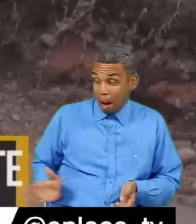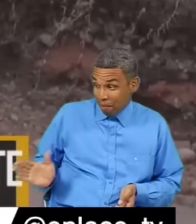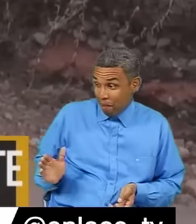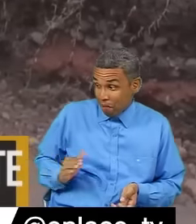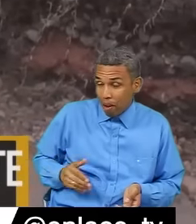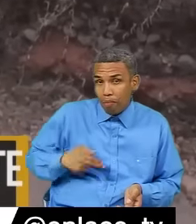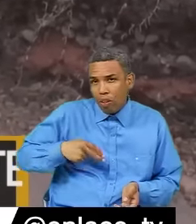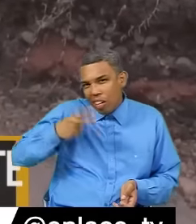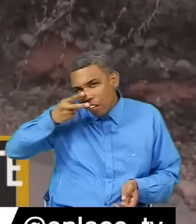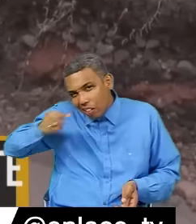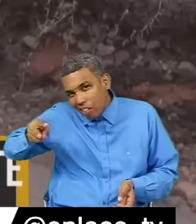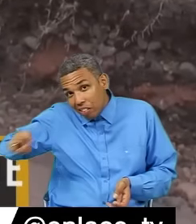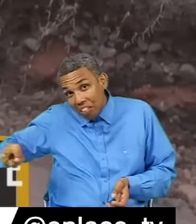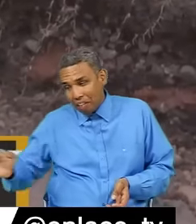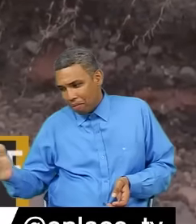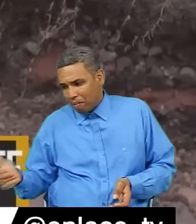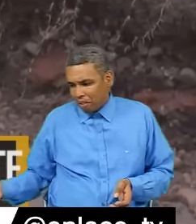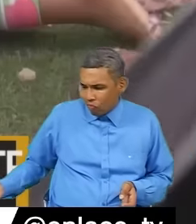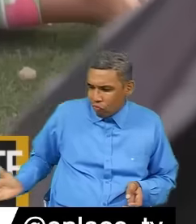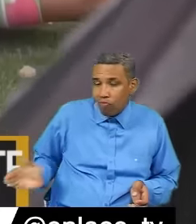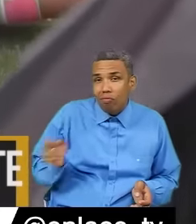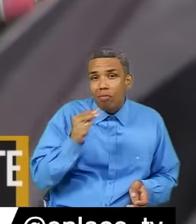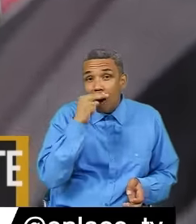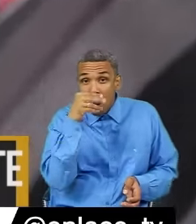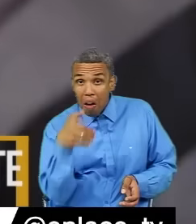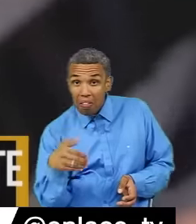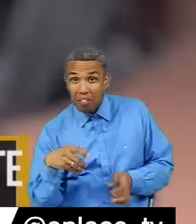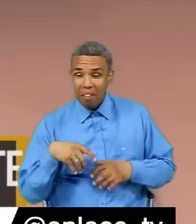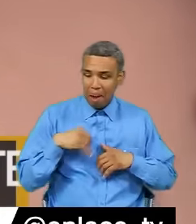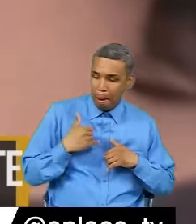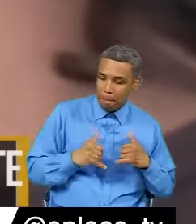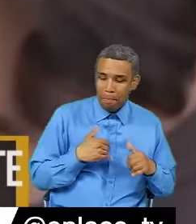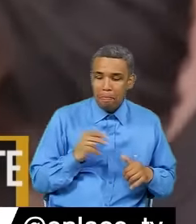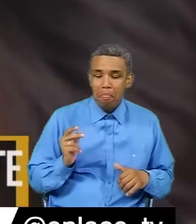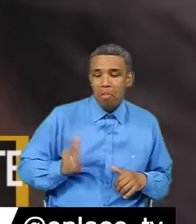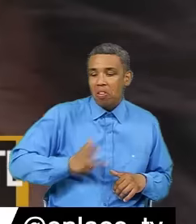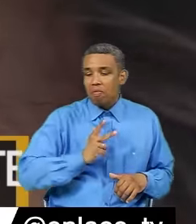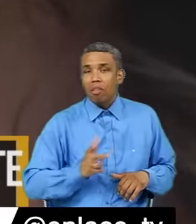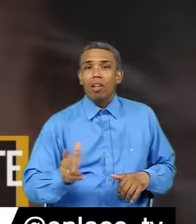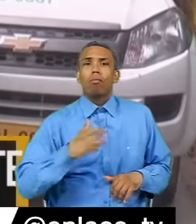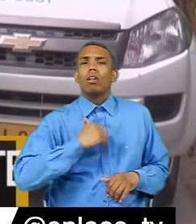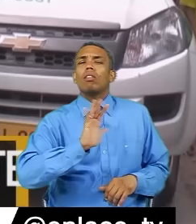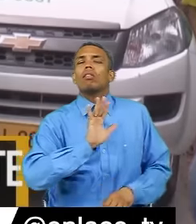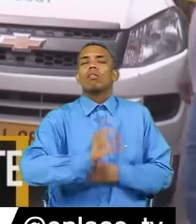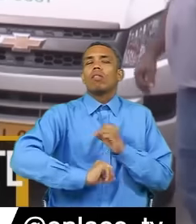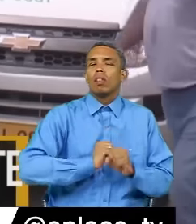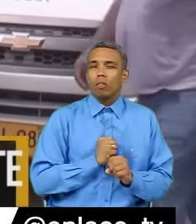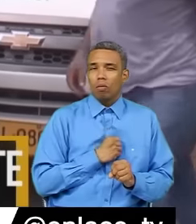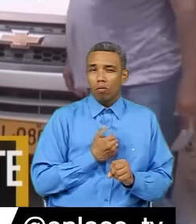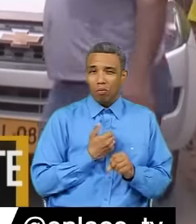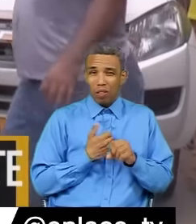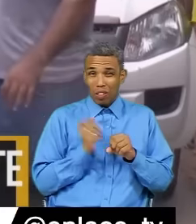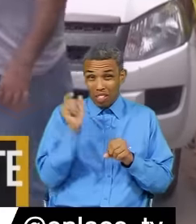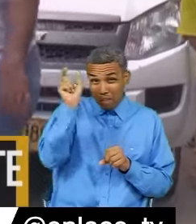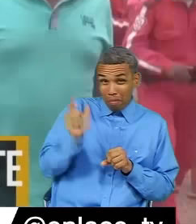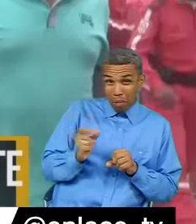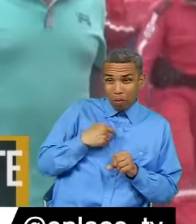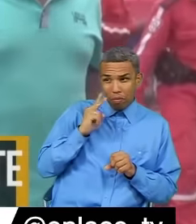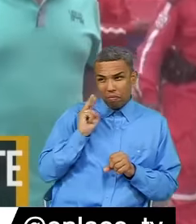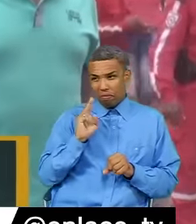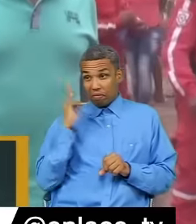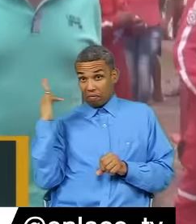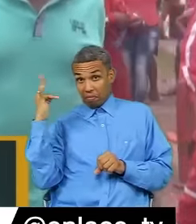almuerzo. Ella iba con su nieta Erika Giret Beleño Villamizar, de 5 años de edad. Un testigo narró los dolorosos momentos. Yo venía